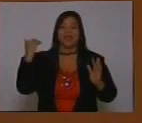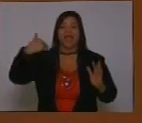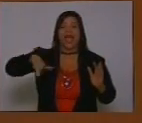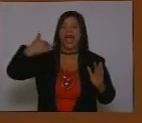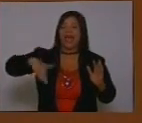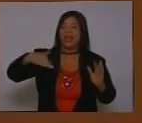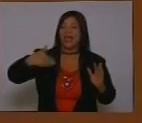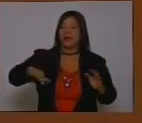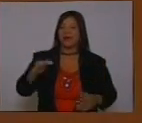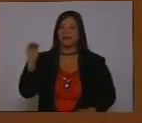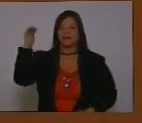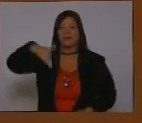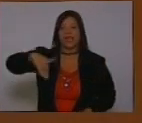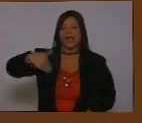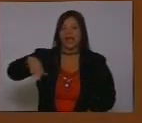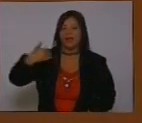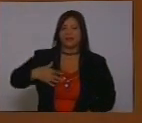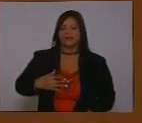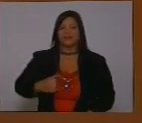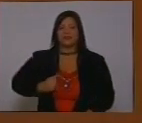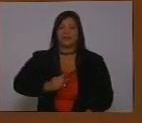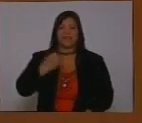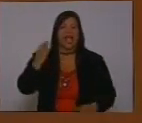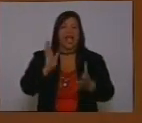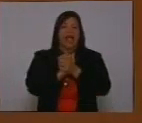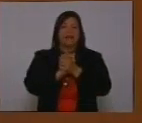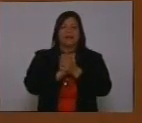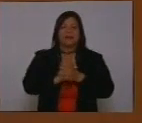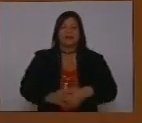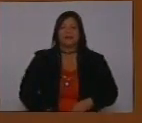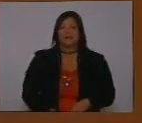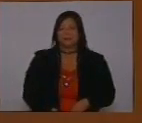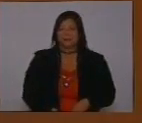camarada y amigo de siempre. Estos son